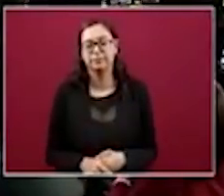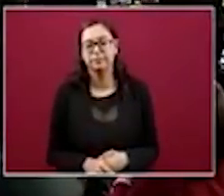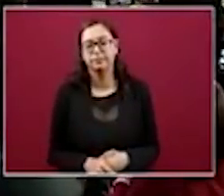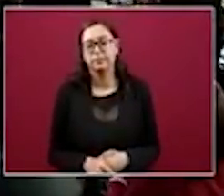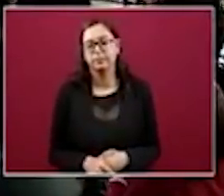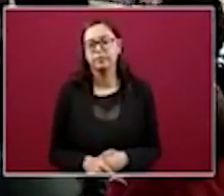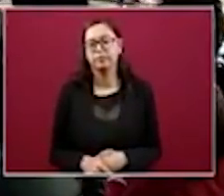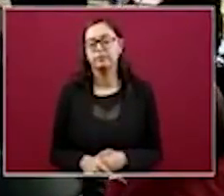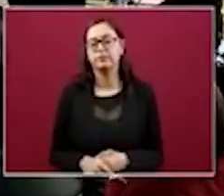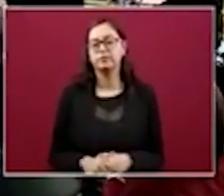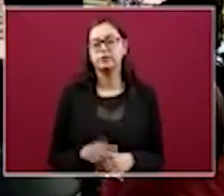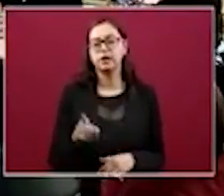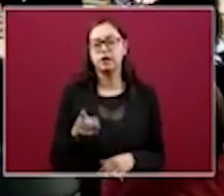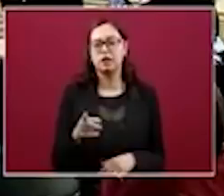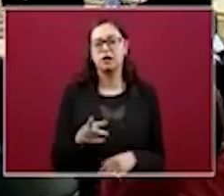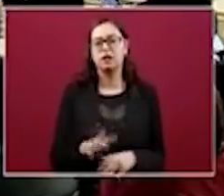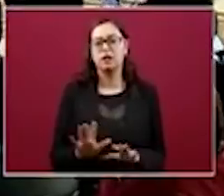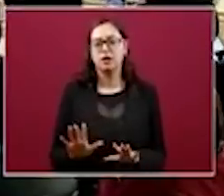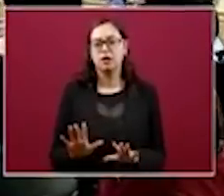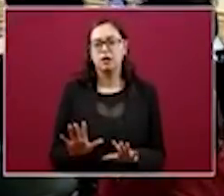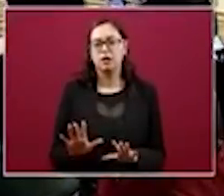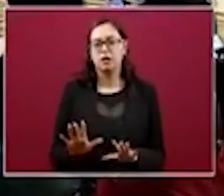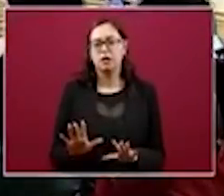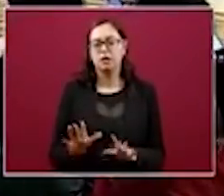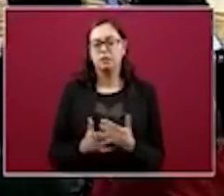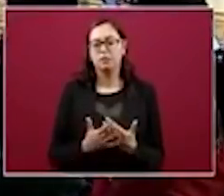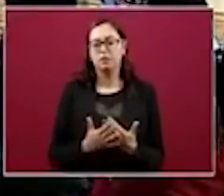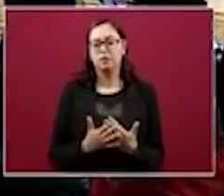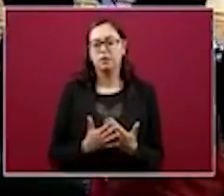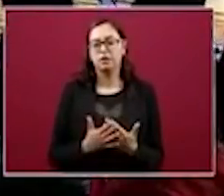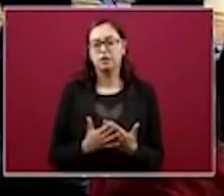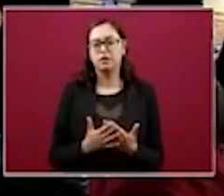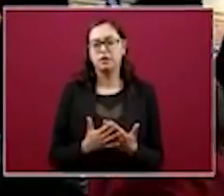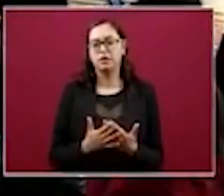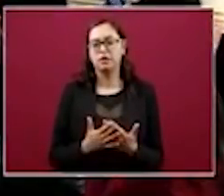Hola, presidente. Luego, a ver, primero, ¿quién está?